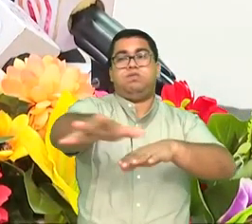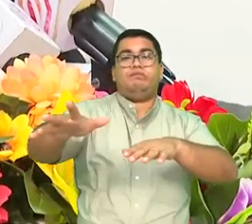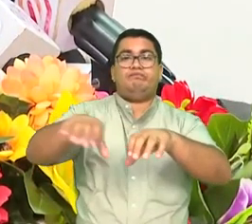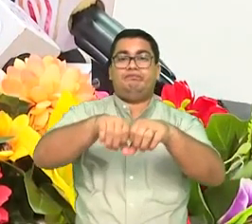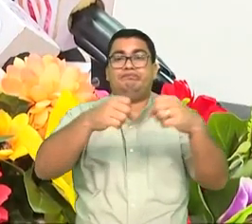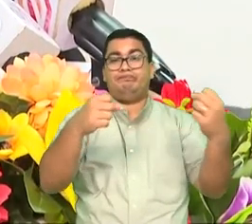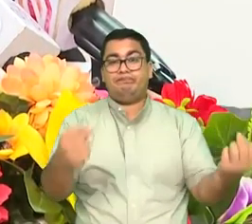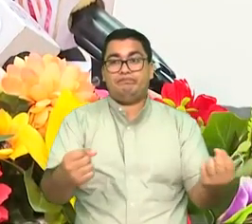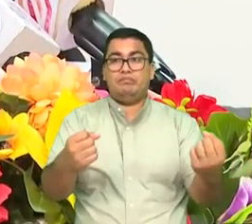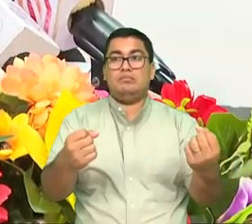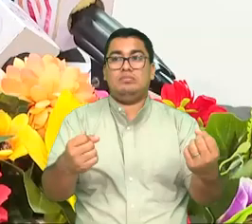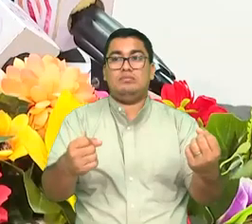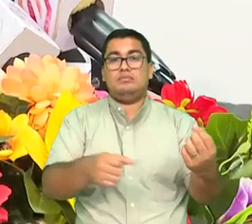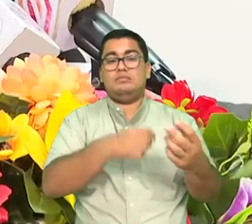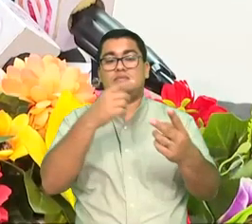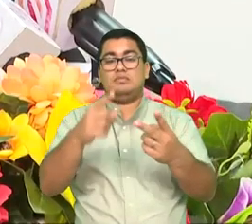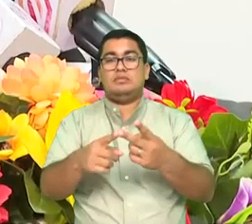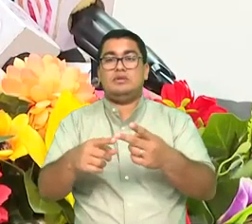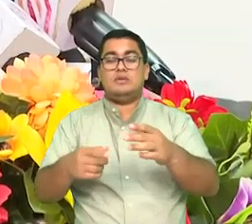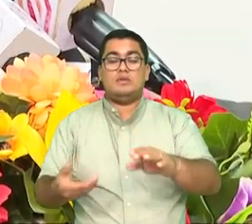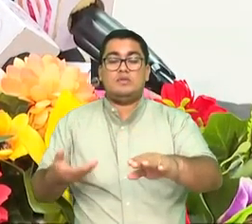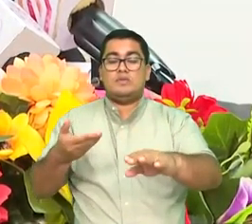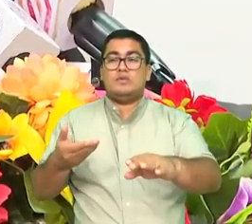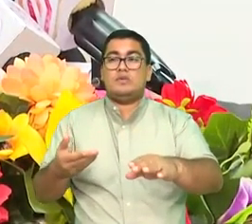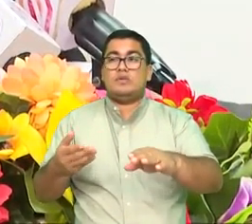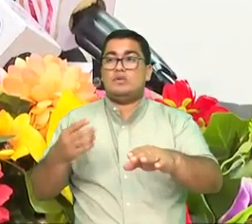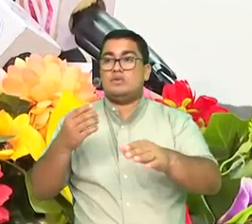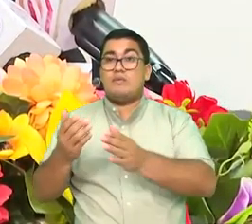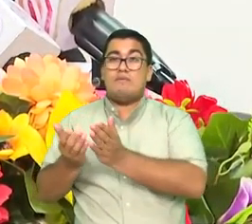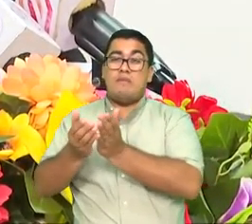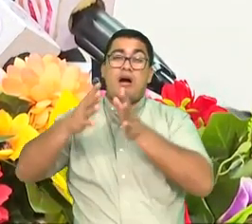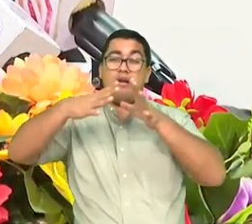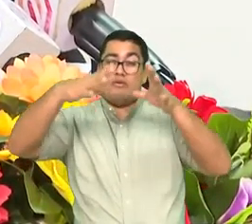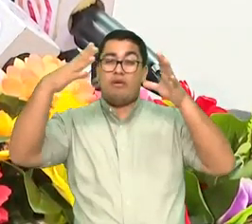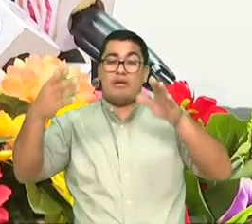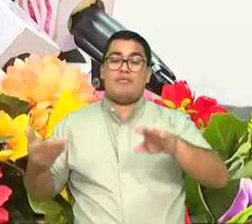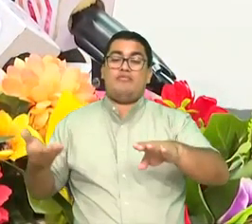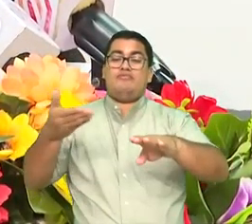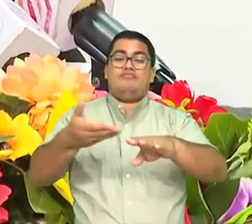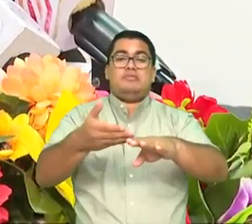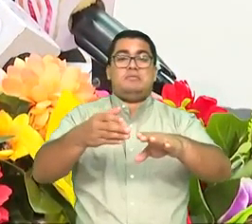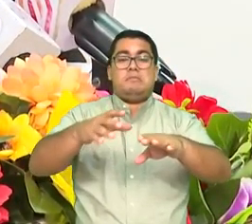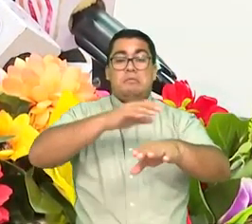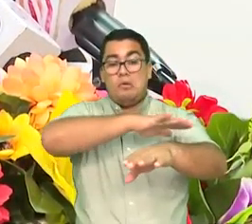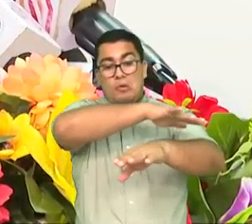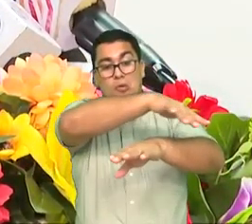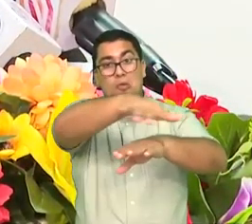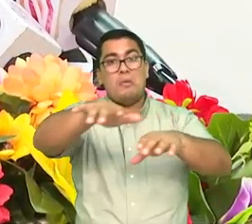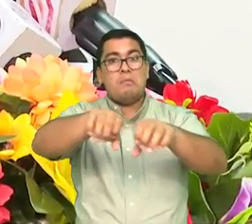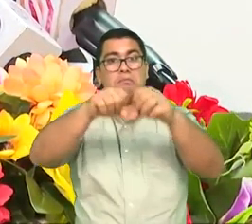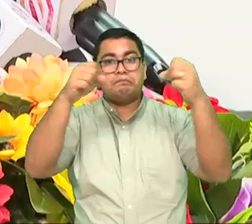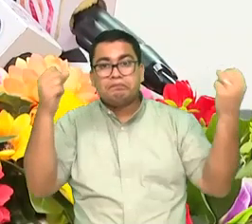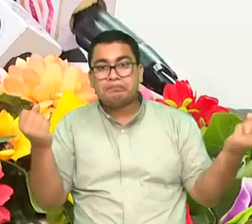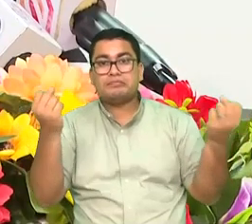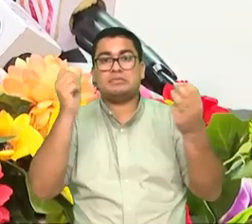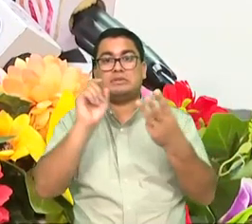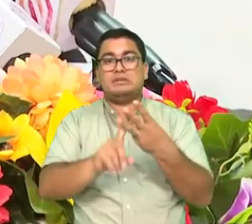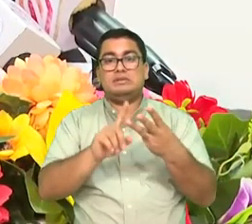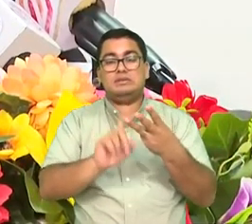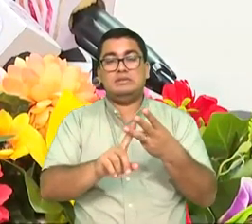de cabotaje, desapareció también, y la mayoría del muelle